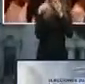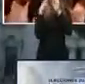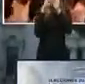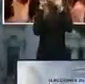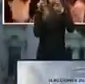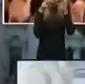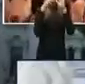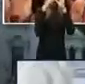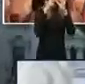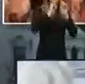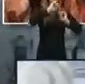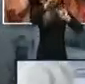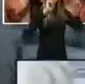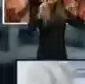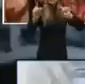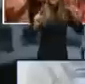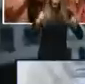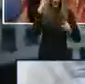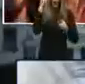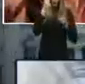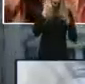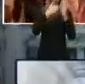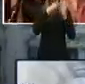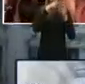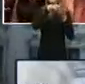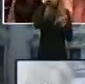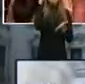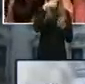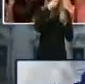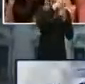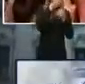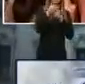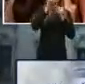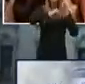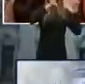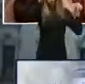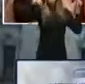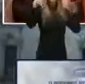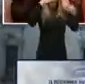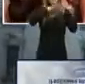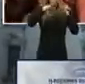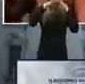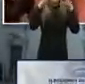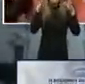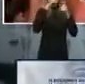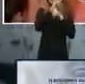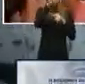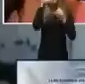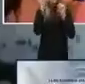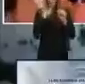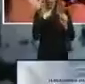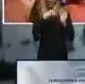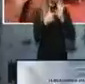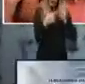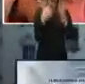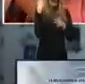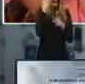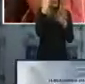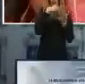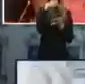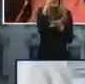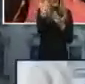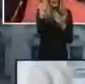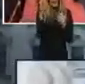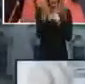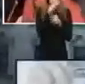tuvieron toda esta cobertura amplia para ustedes, y pues tenemos delegados en todo el país por todo lo que